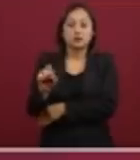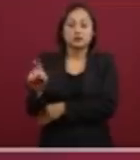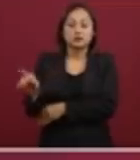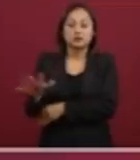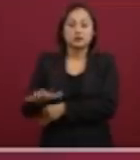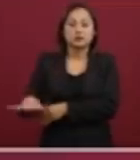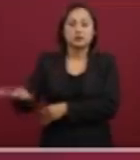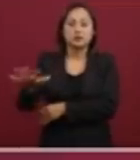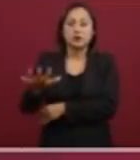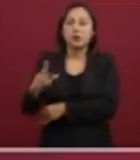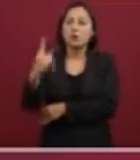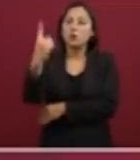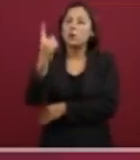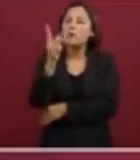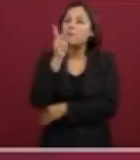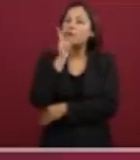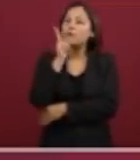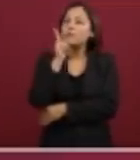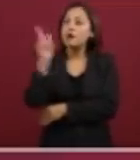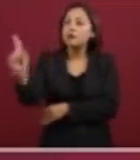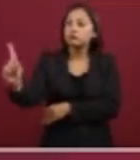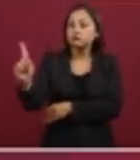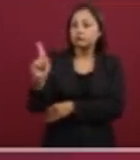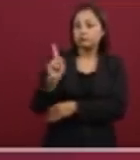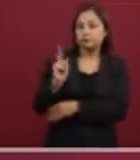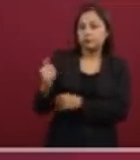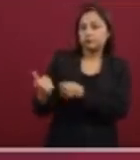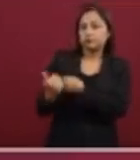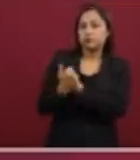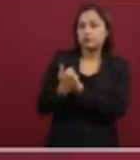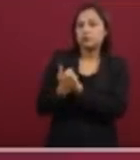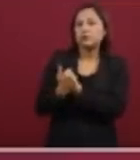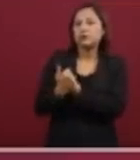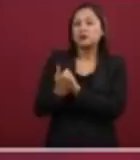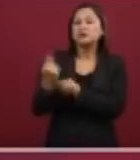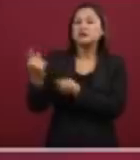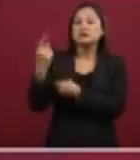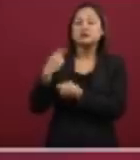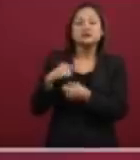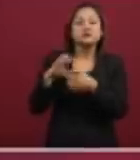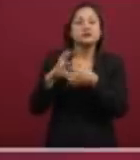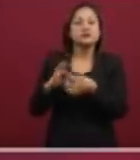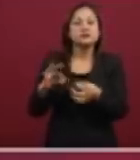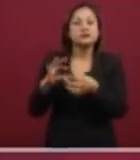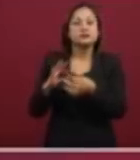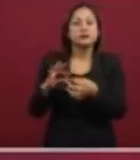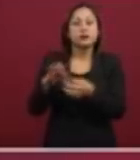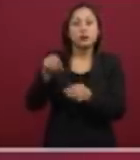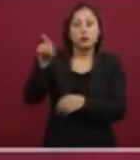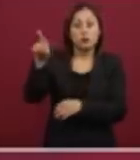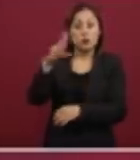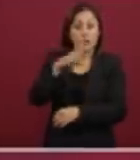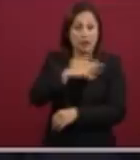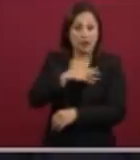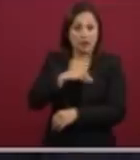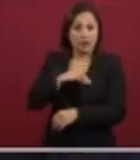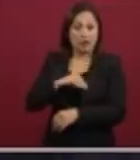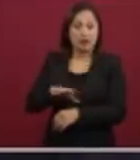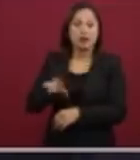papá porque su hija ha presentado examen de